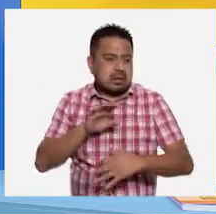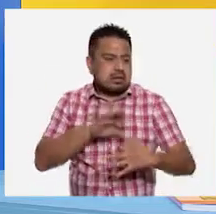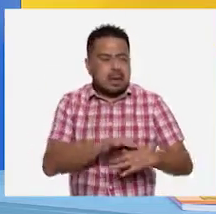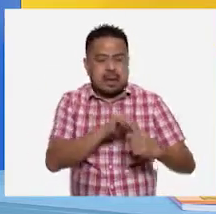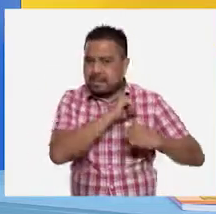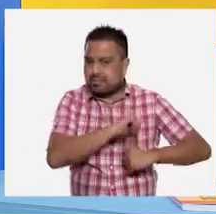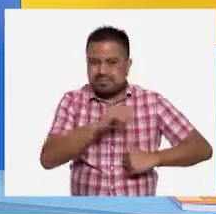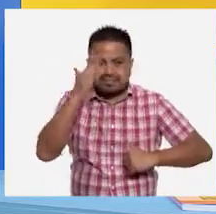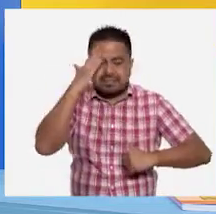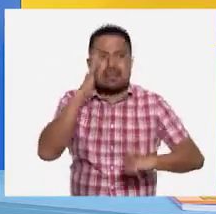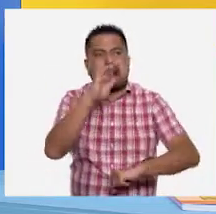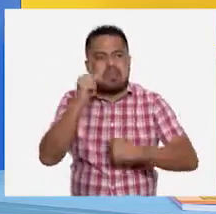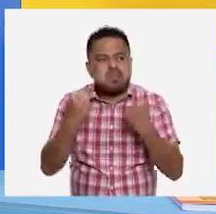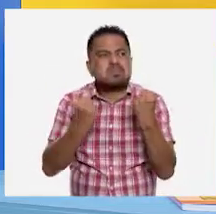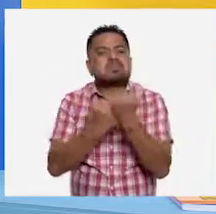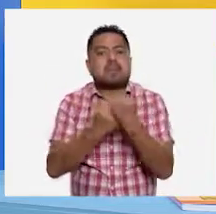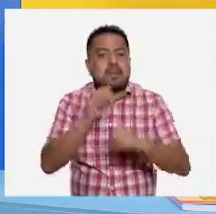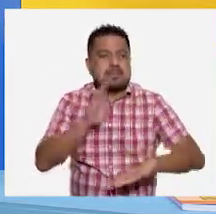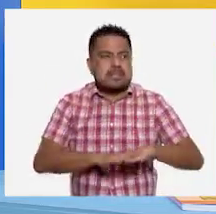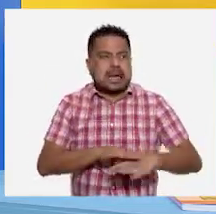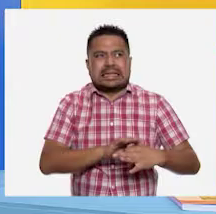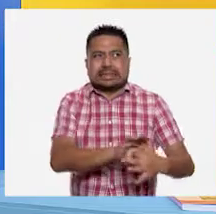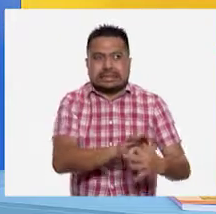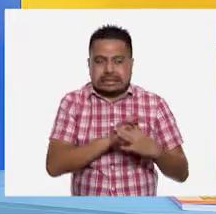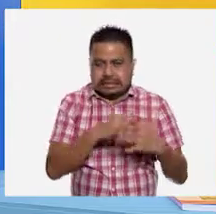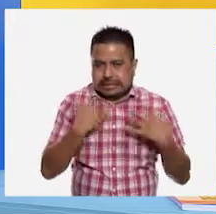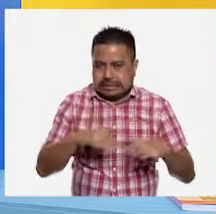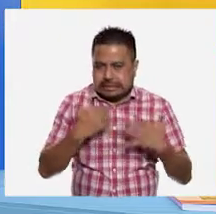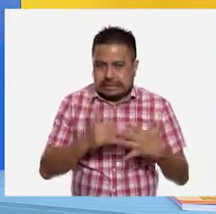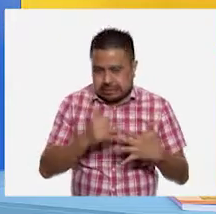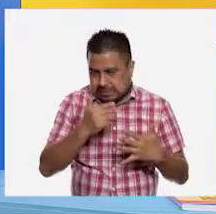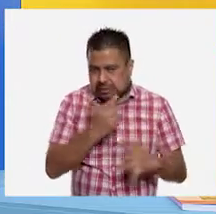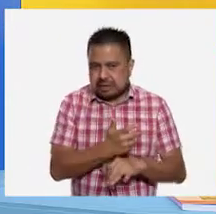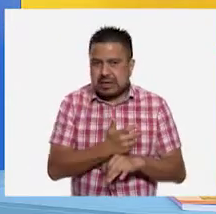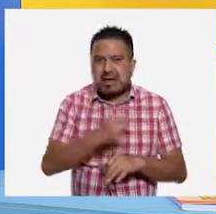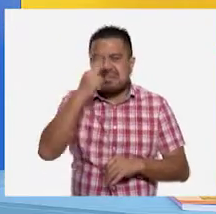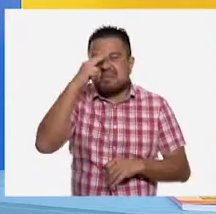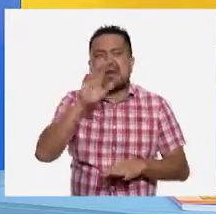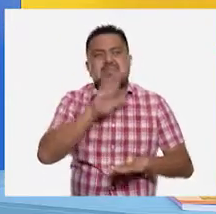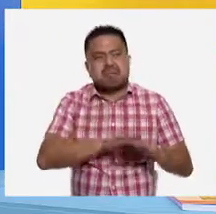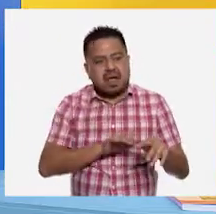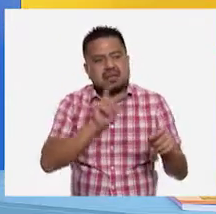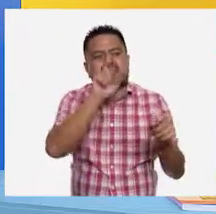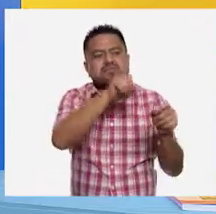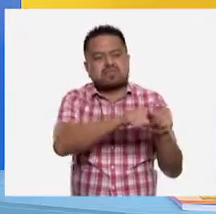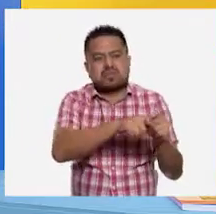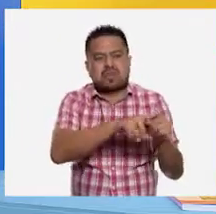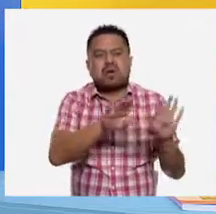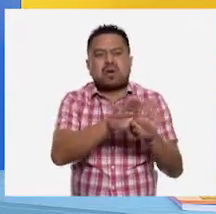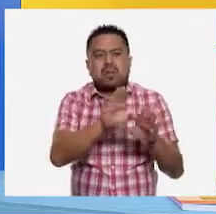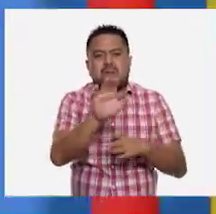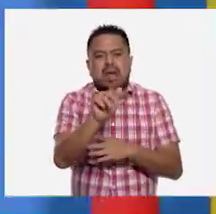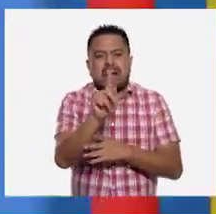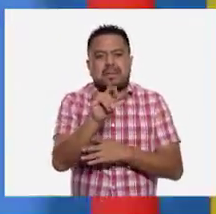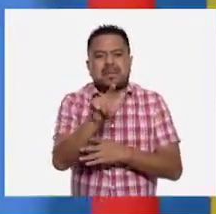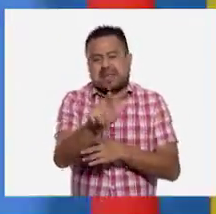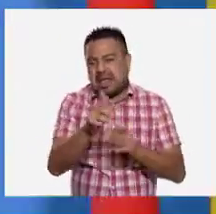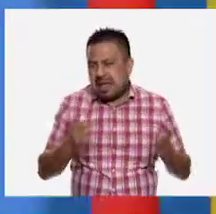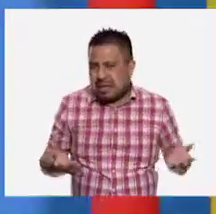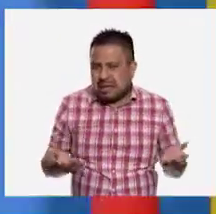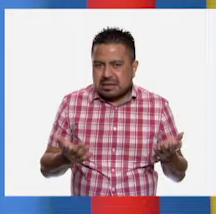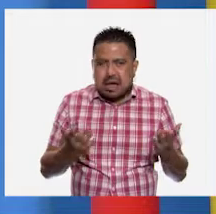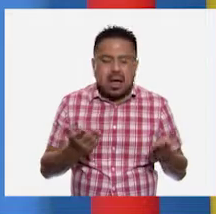principal, se fortaleció una mayor dependencia hacia este país y México se alineó más bien al bloque capitalista.